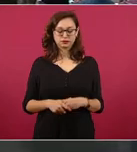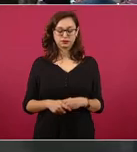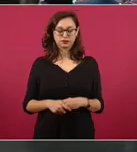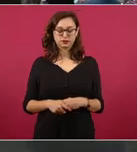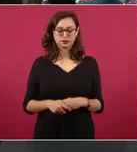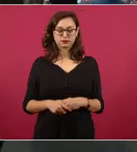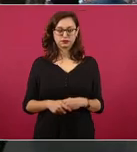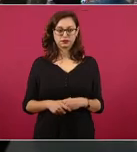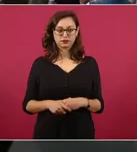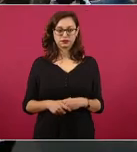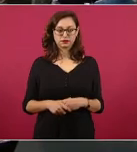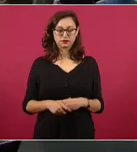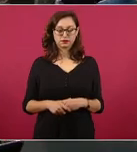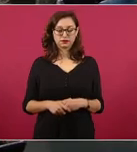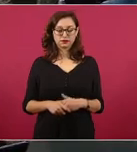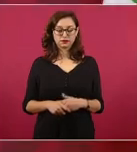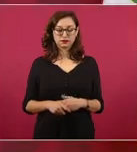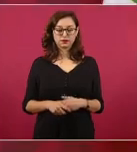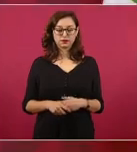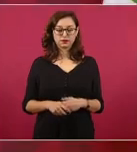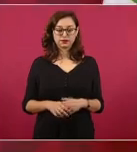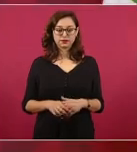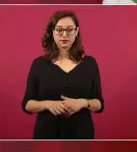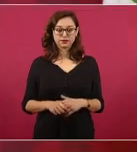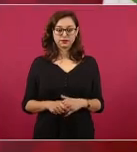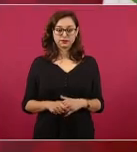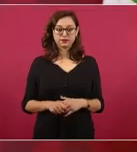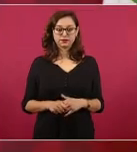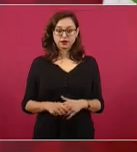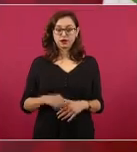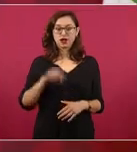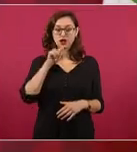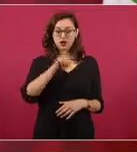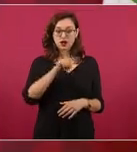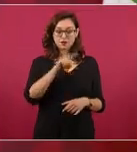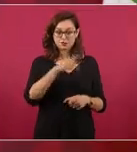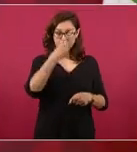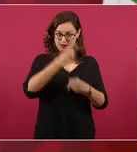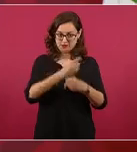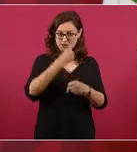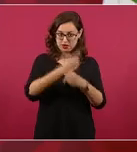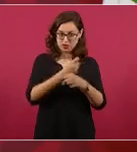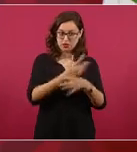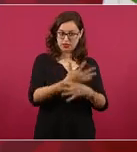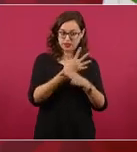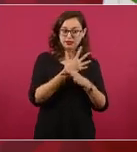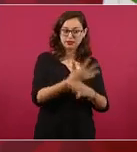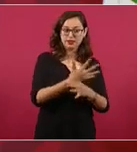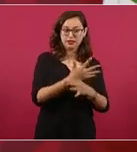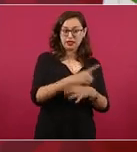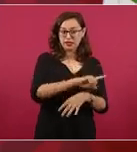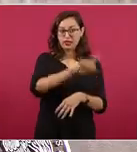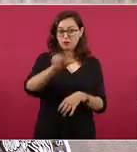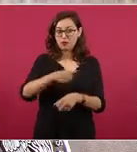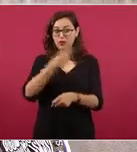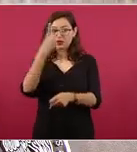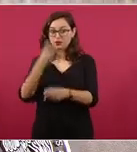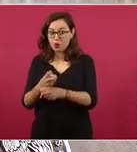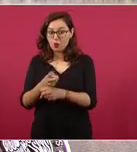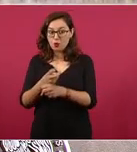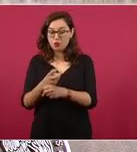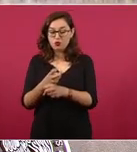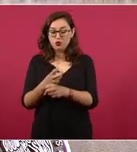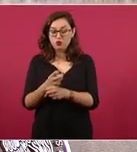sí, pero esto es lo que dice él. Y luego dice que yo lo estoy